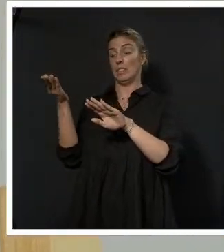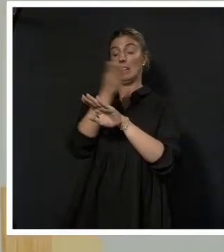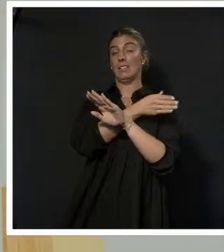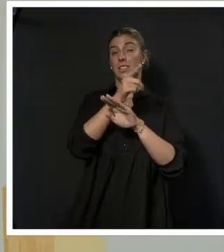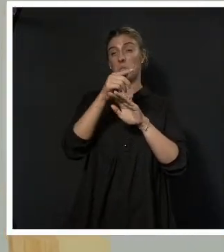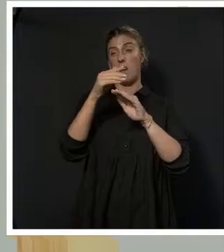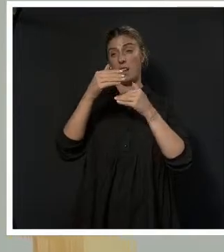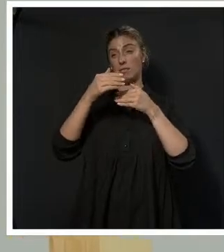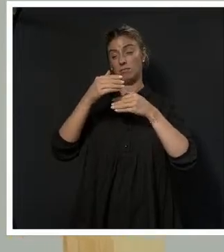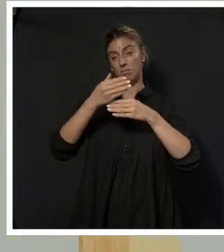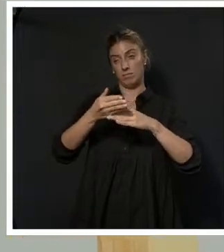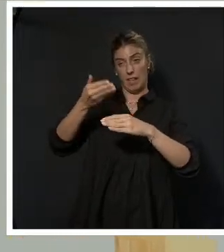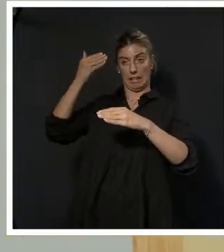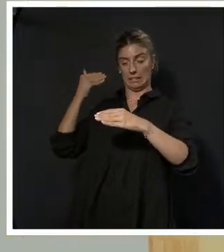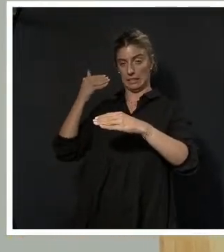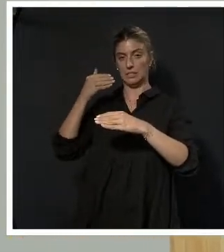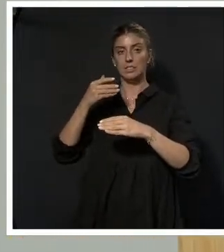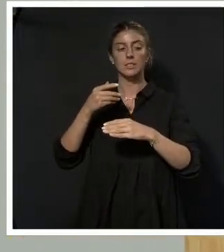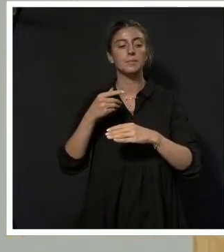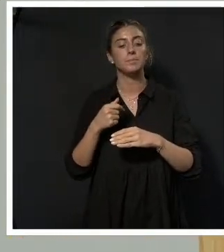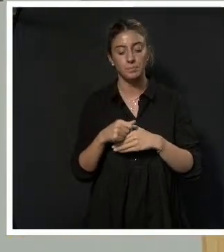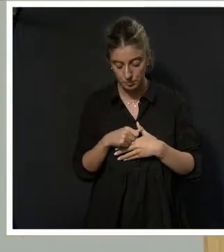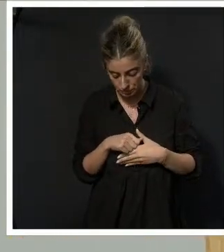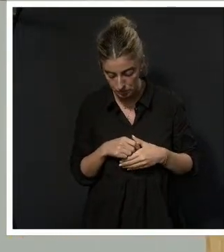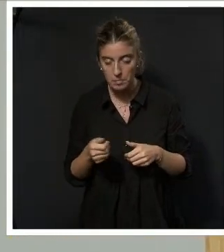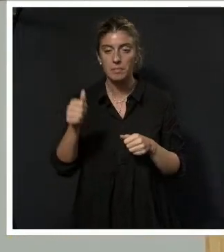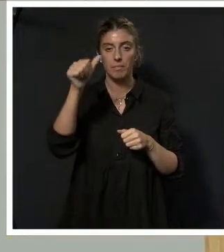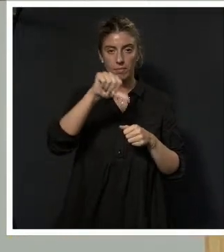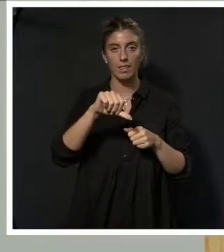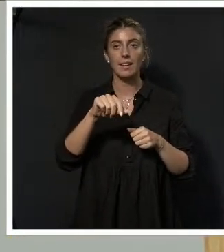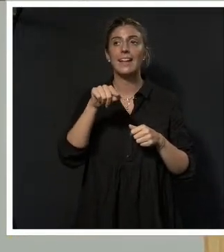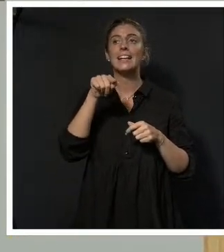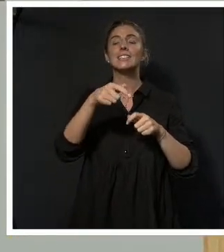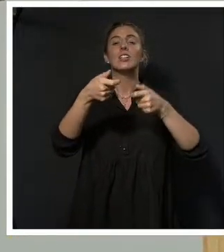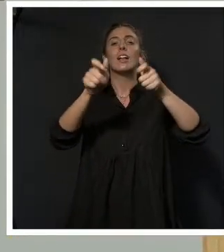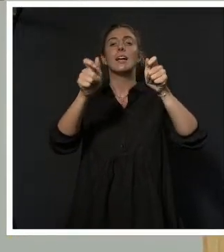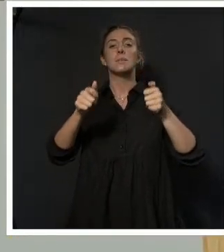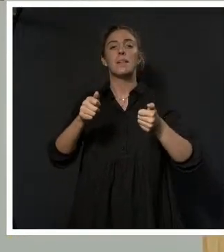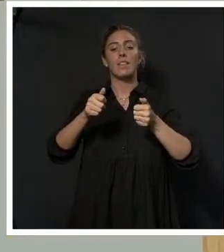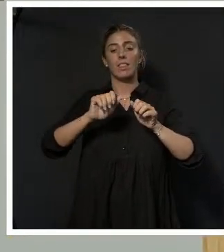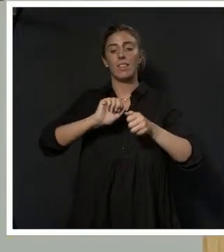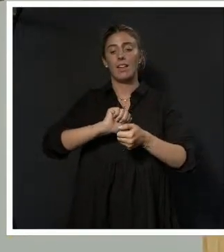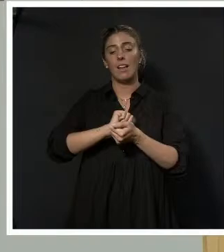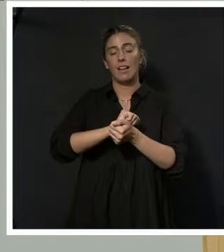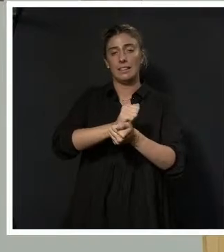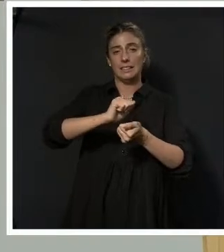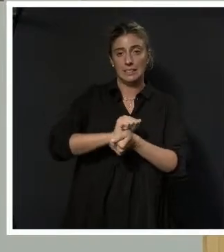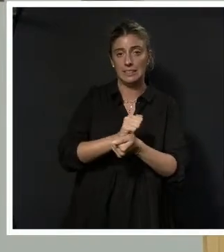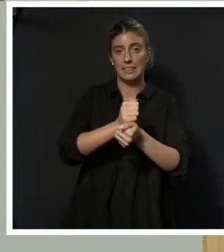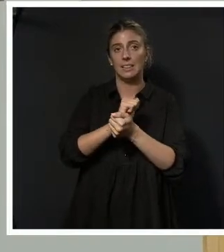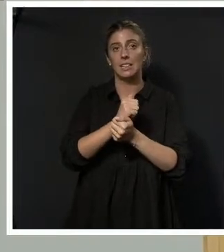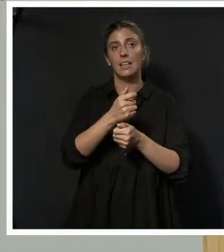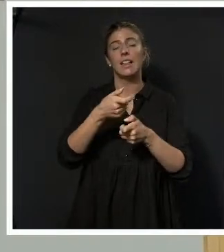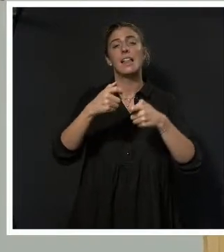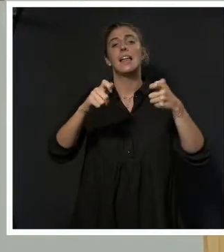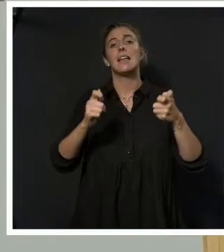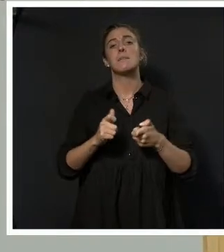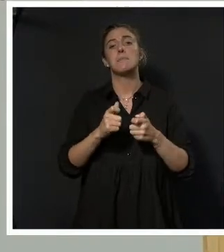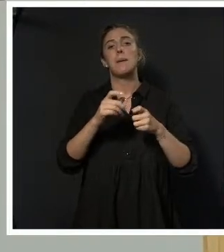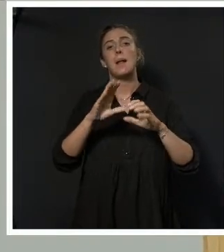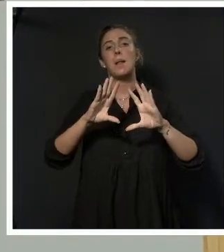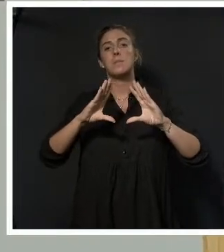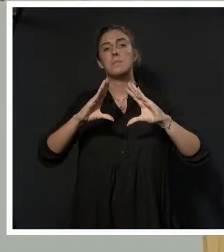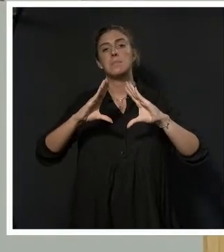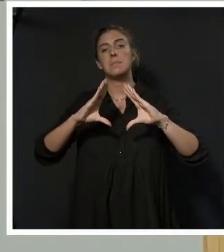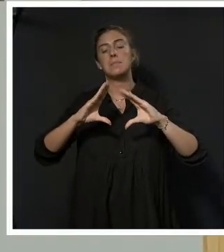de este voto Aquí bueno Esto vaya a ser una empanada gramada seguramente natu a casa fatián o empanada de